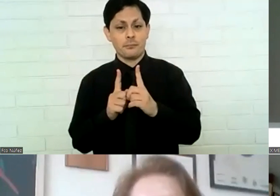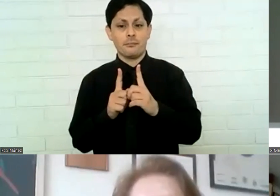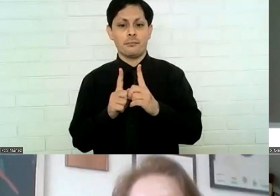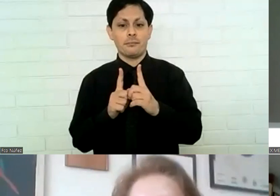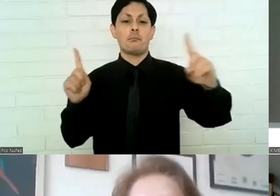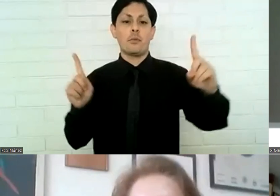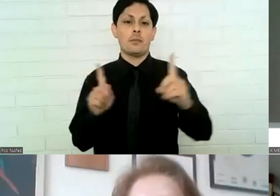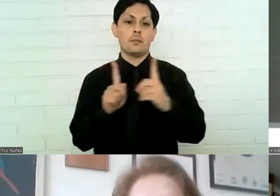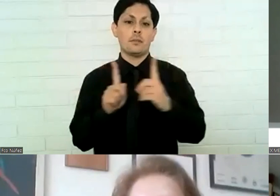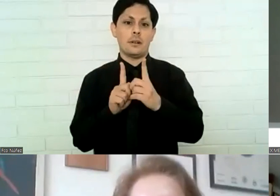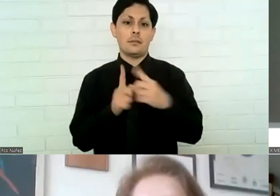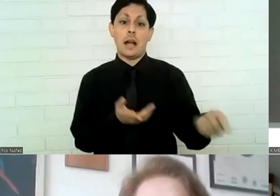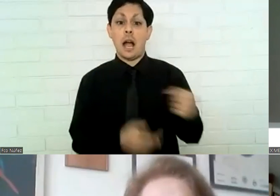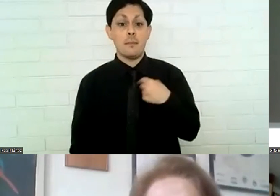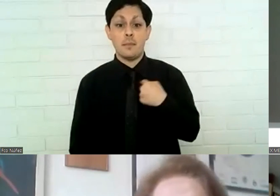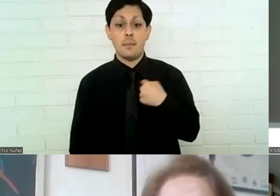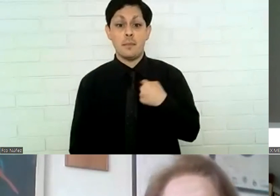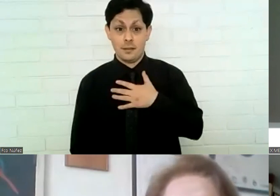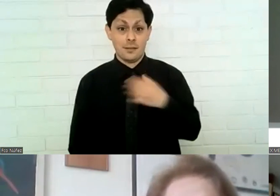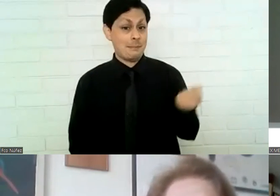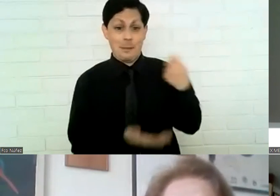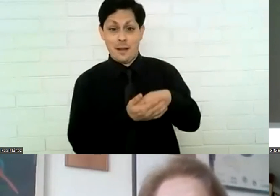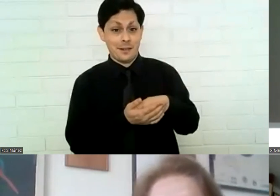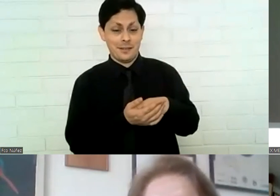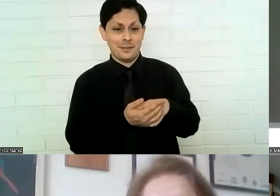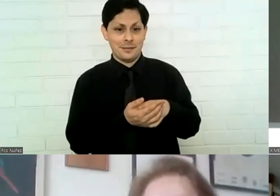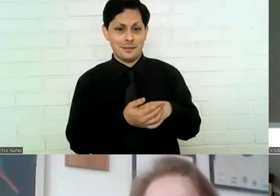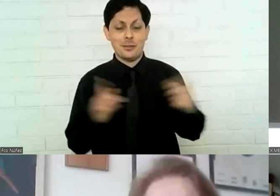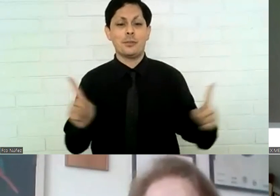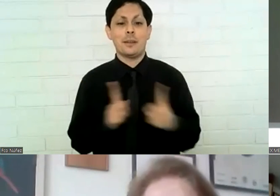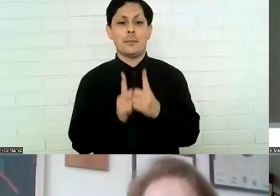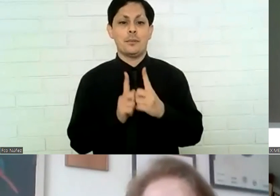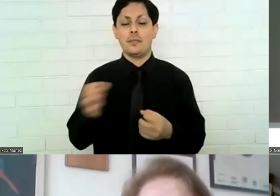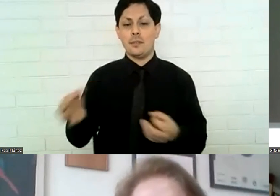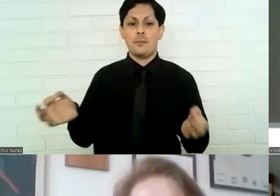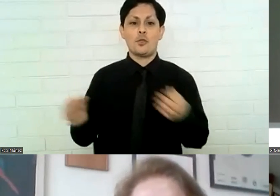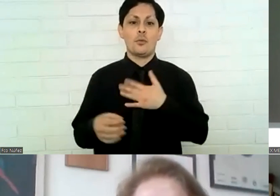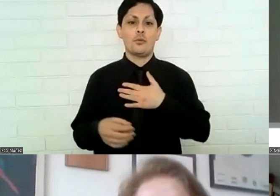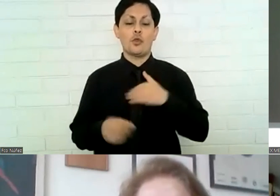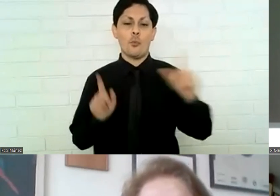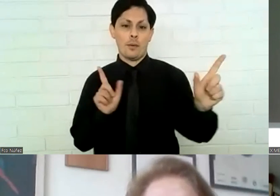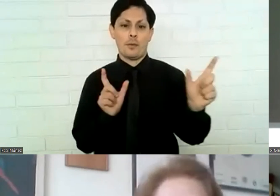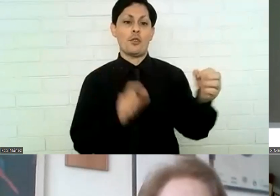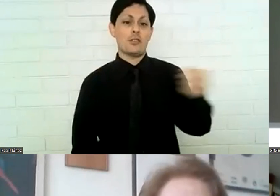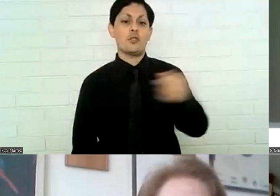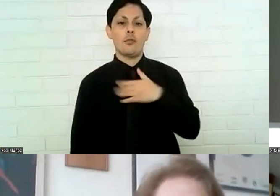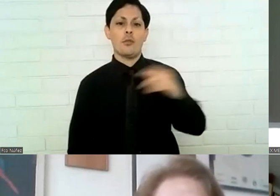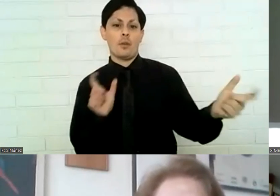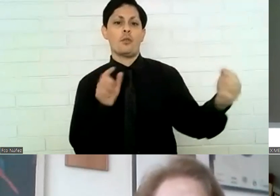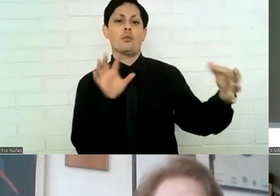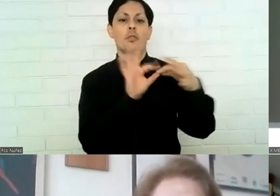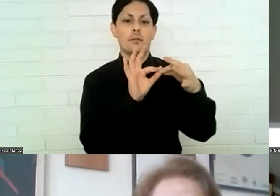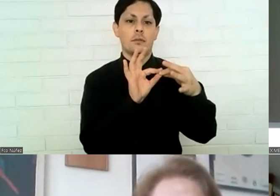nadie nos para. Así que suscribo lo que dice Nolfa, ¿verdad? Pero eso sí, tomemos